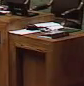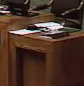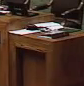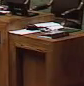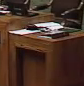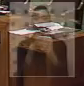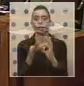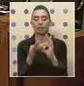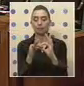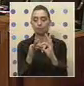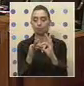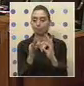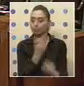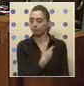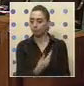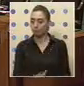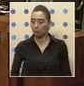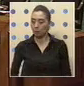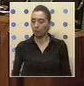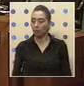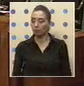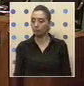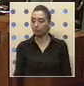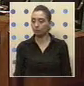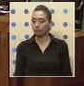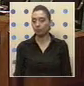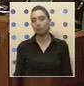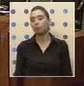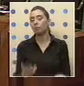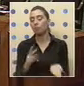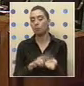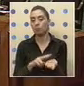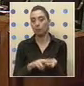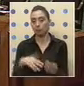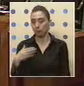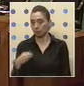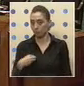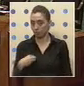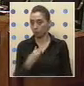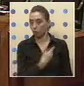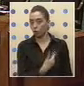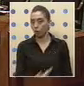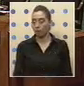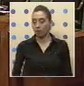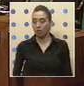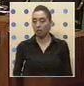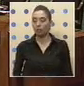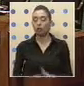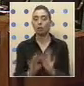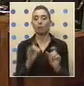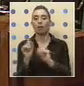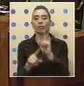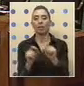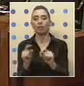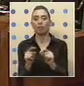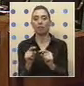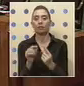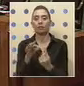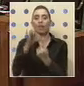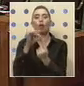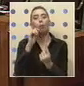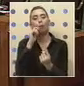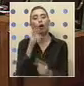Gracias, presidente. Es realmente lamentable que el gobierno solo se haya desplegado a defender el corazón de la